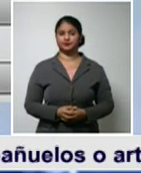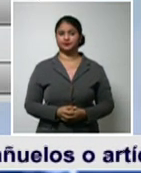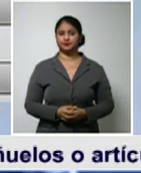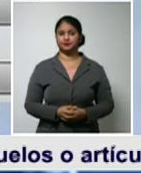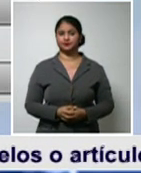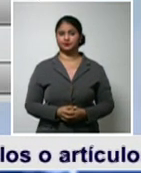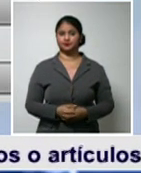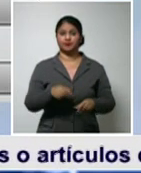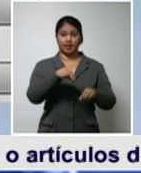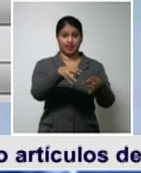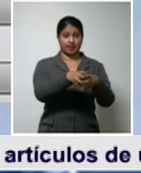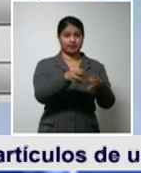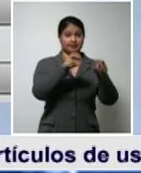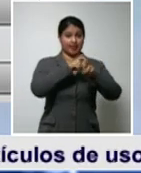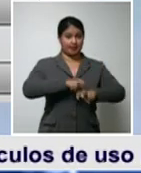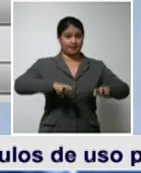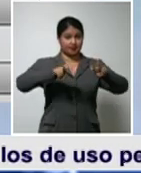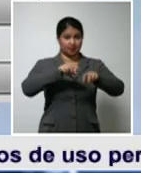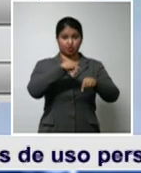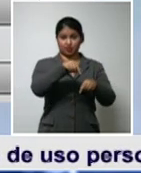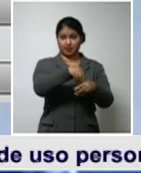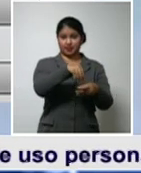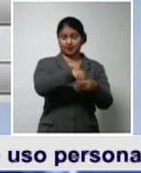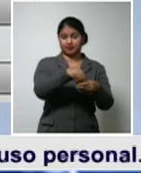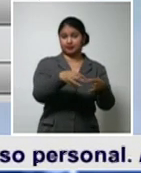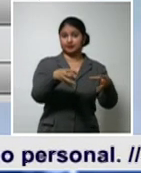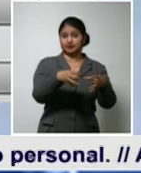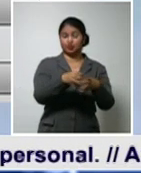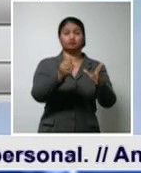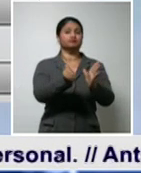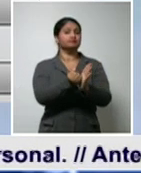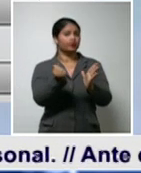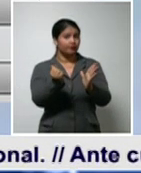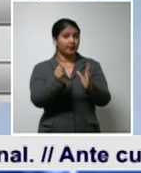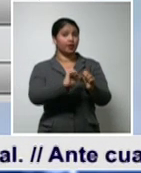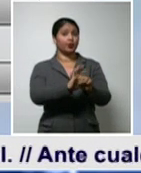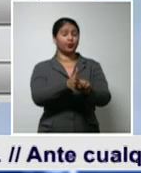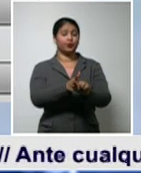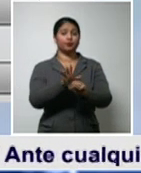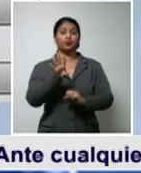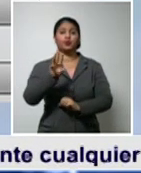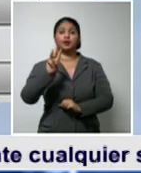resultado positivas, se han confirmado en nuestro país